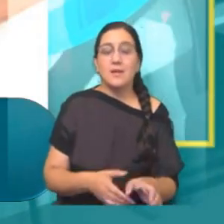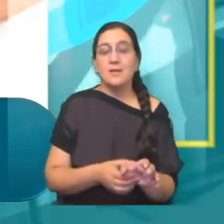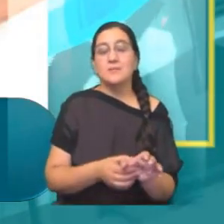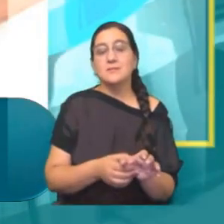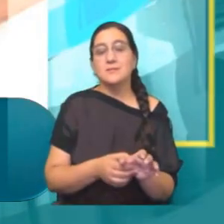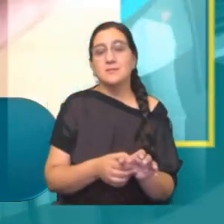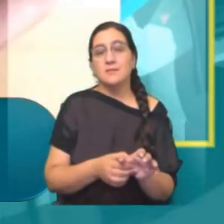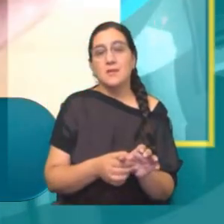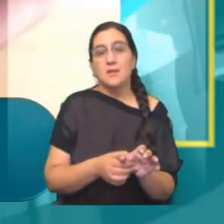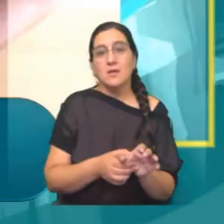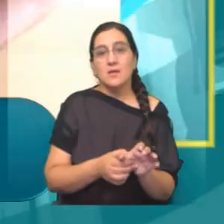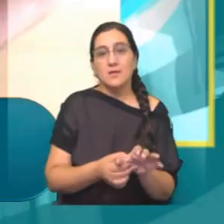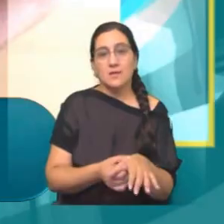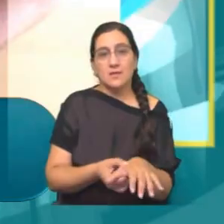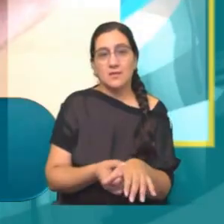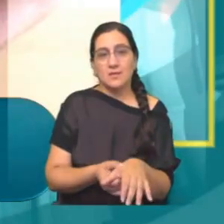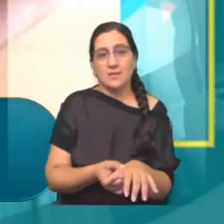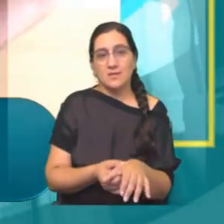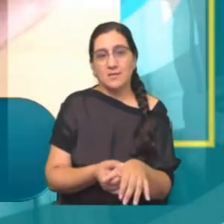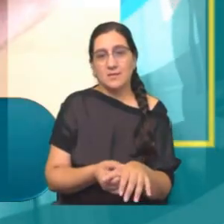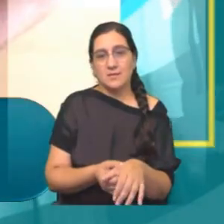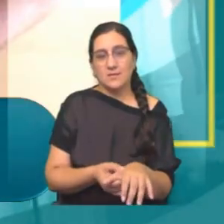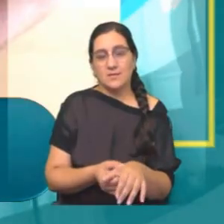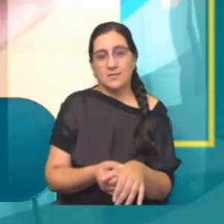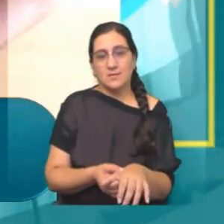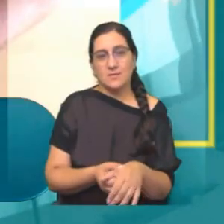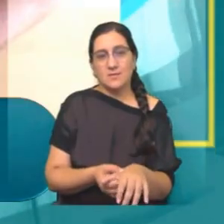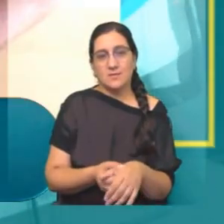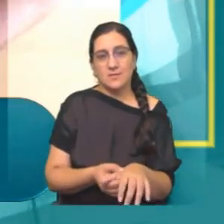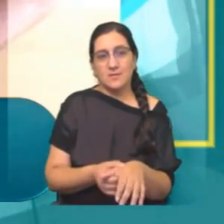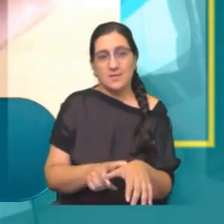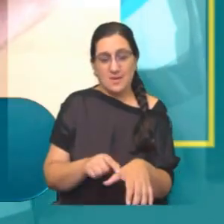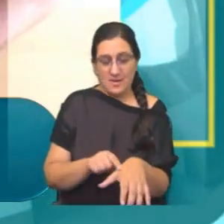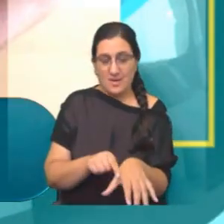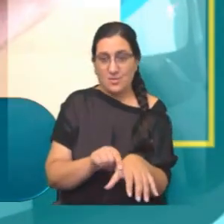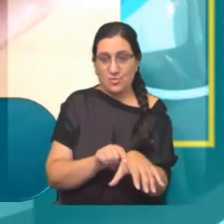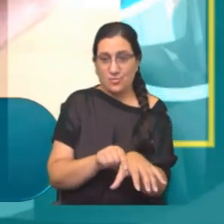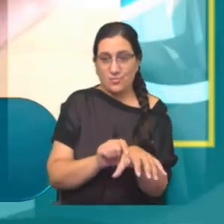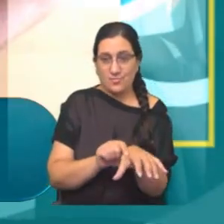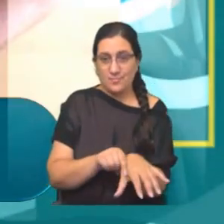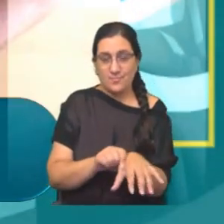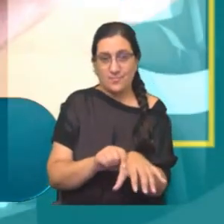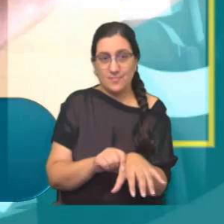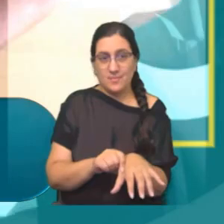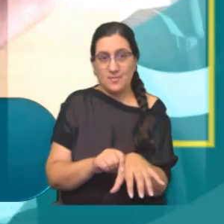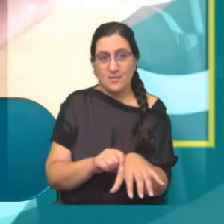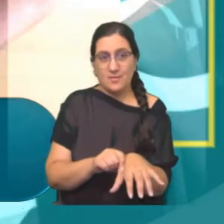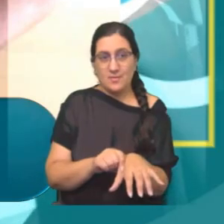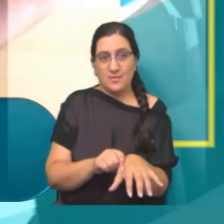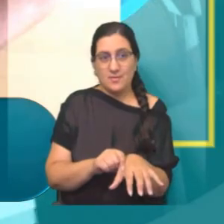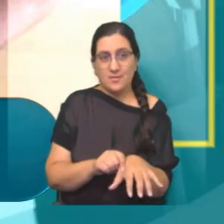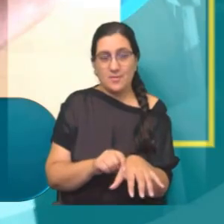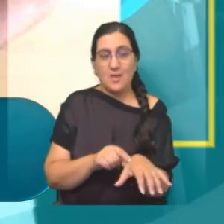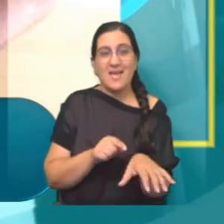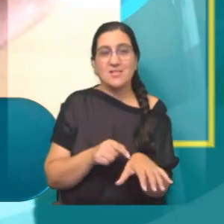esta región de la mano. Mira, si le mostramos, capaz que ahí mismo la están enfocando, en esta región que tiene que ver muchas veces en un sector de la mano que se le